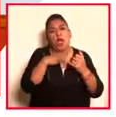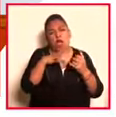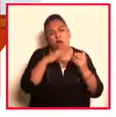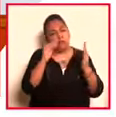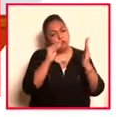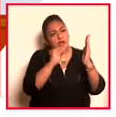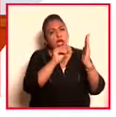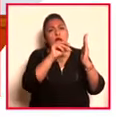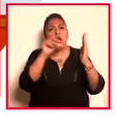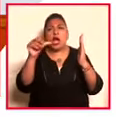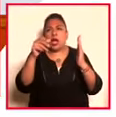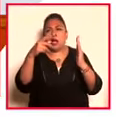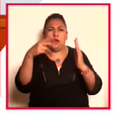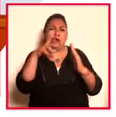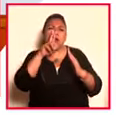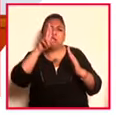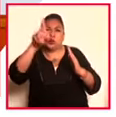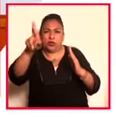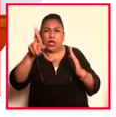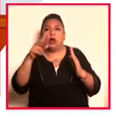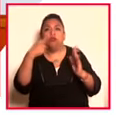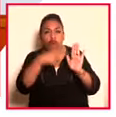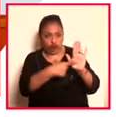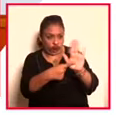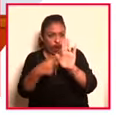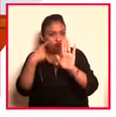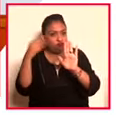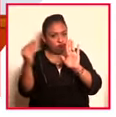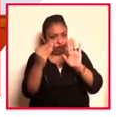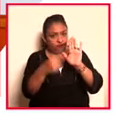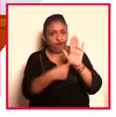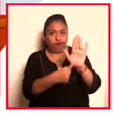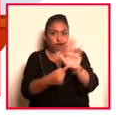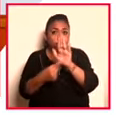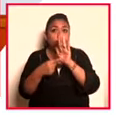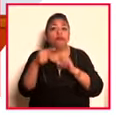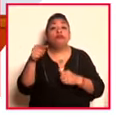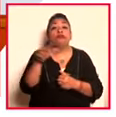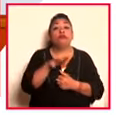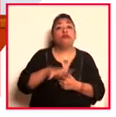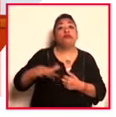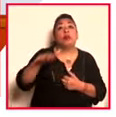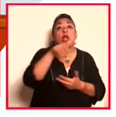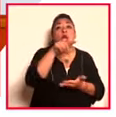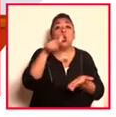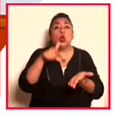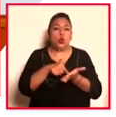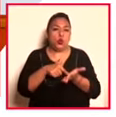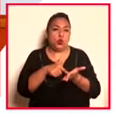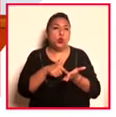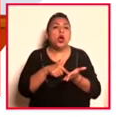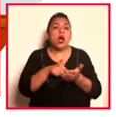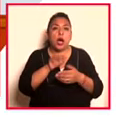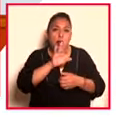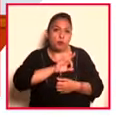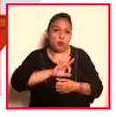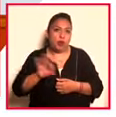destinado a las piezas que permita su visibilización. Un espacio que